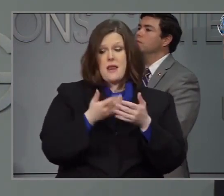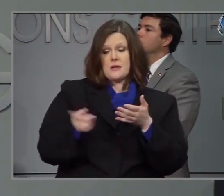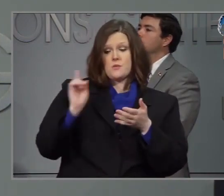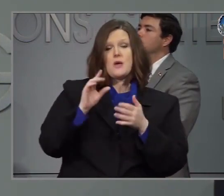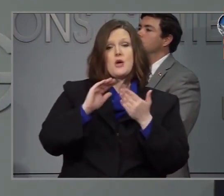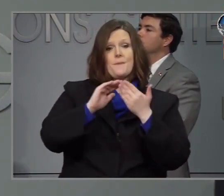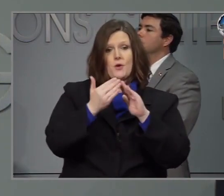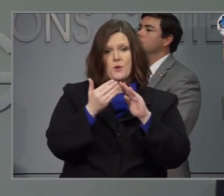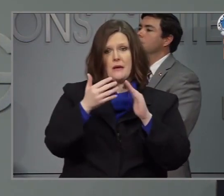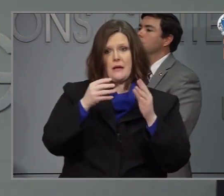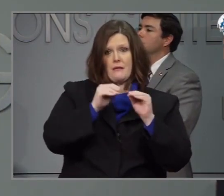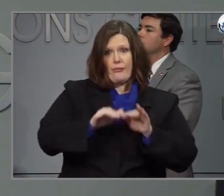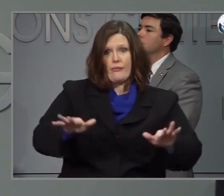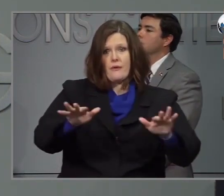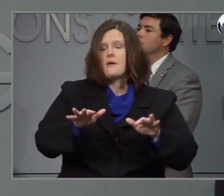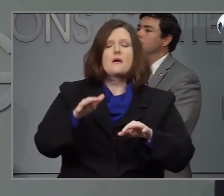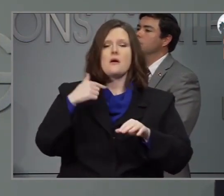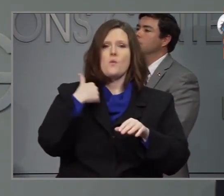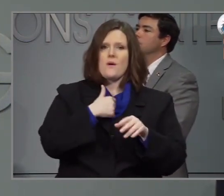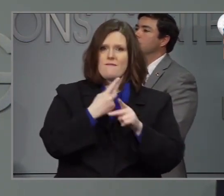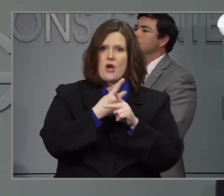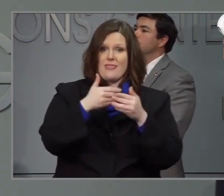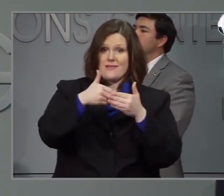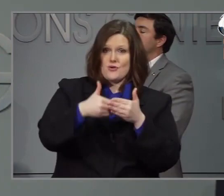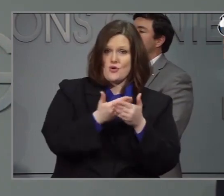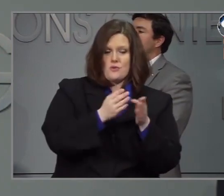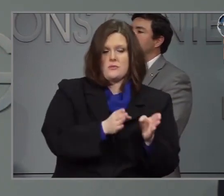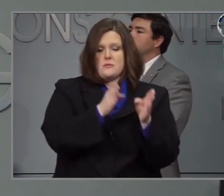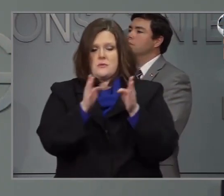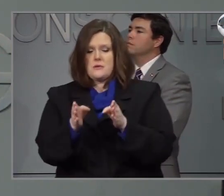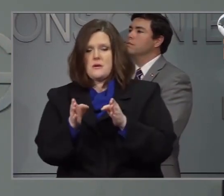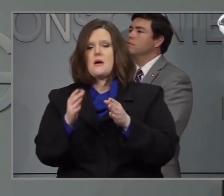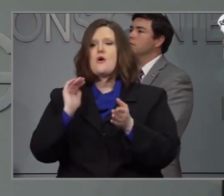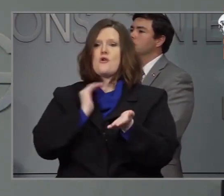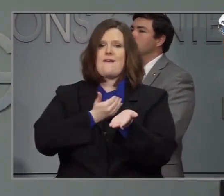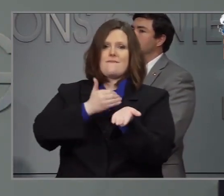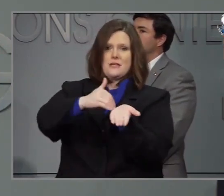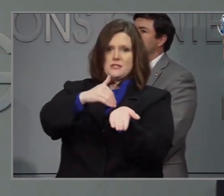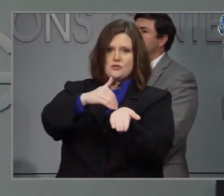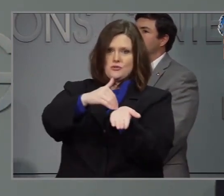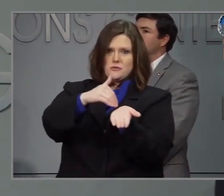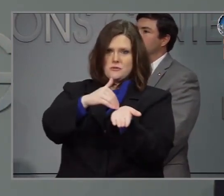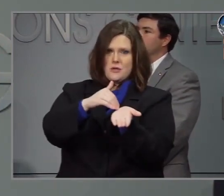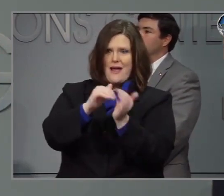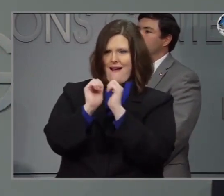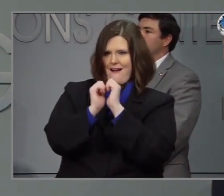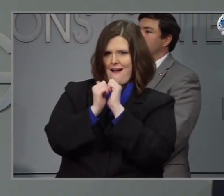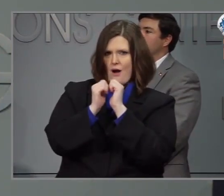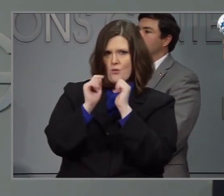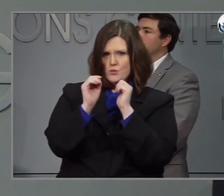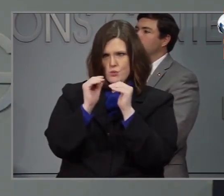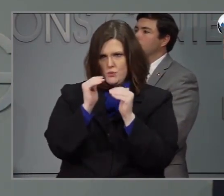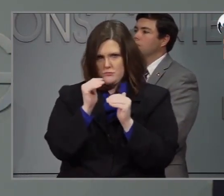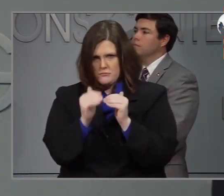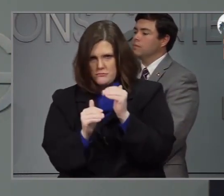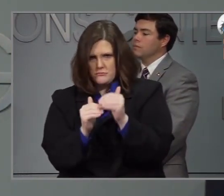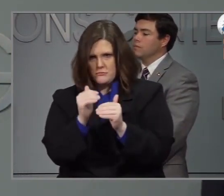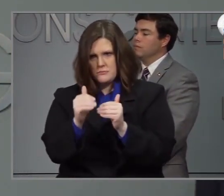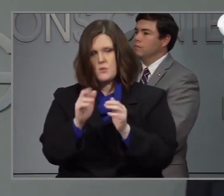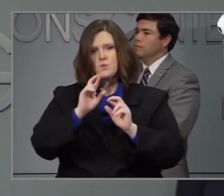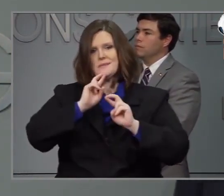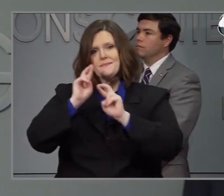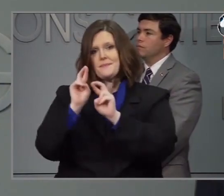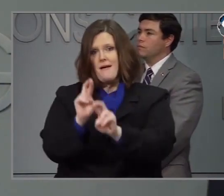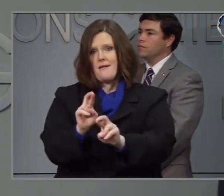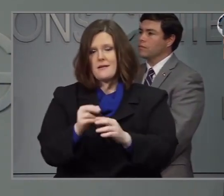señales que necesitamos para nosotros pasar a la siguiente fase hemos estado trabajando mucho con la comunidad de doctores en cómo podemos